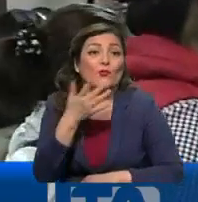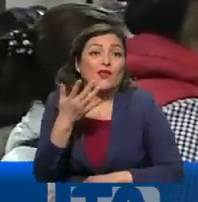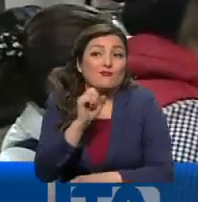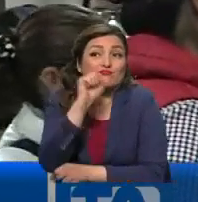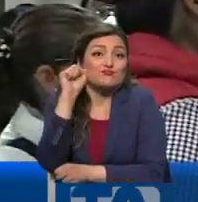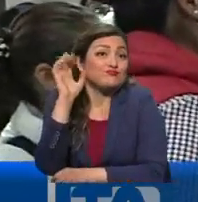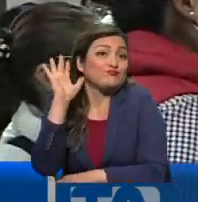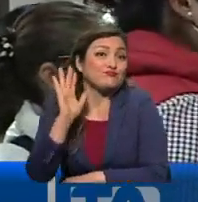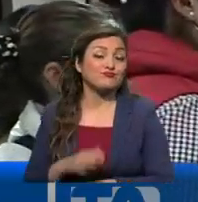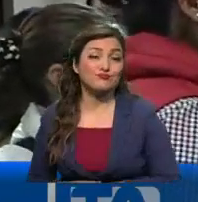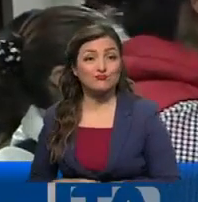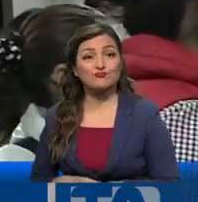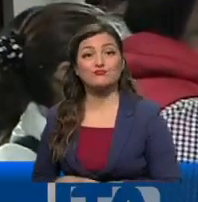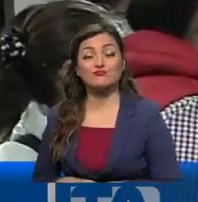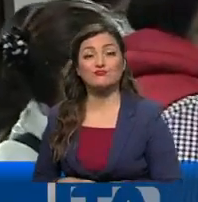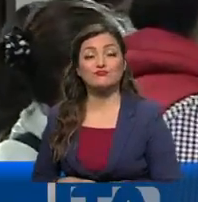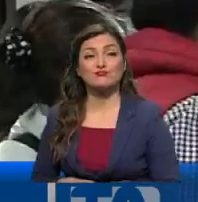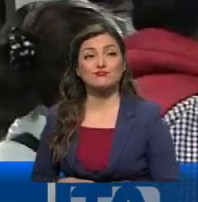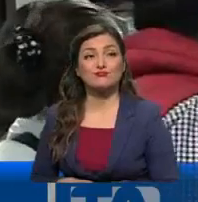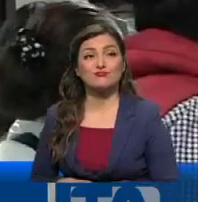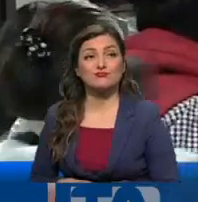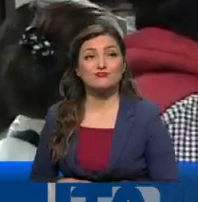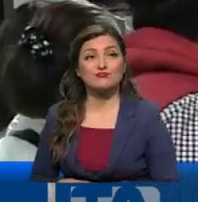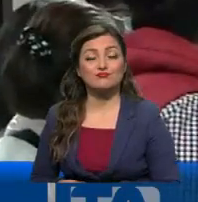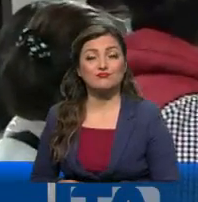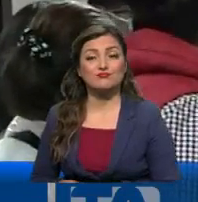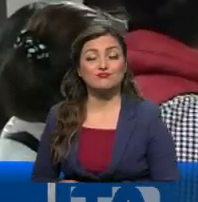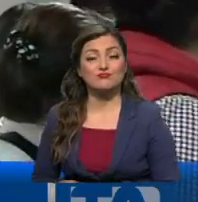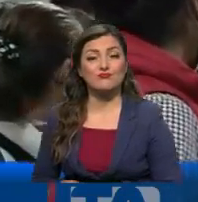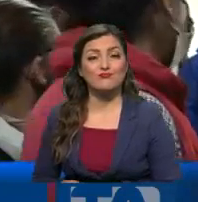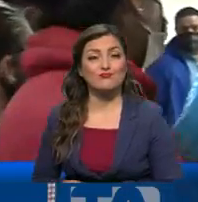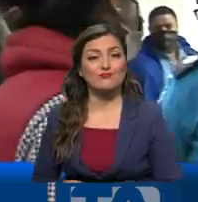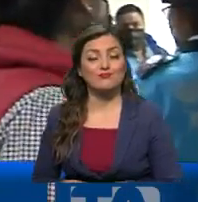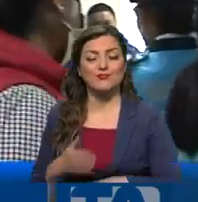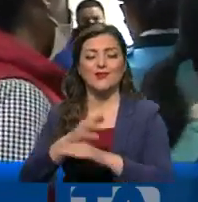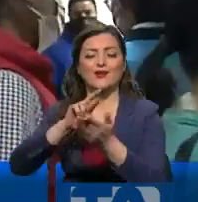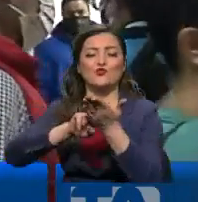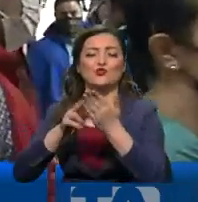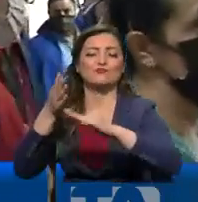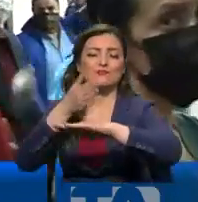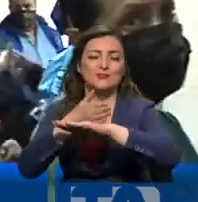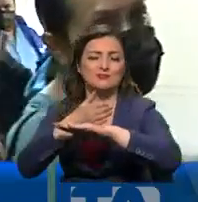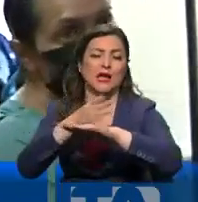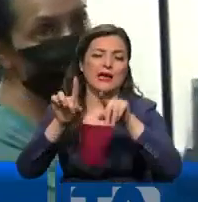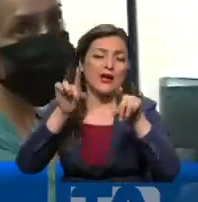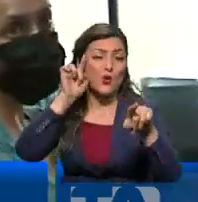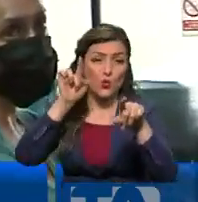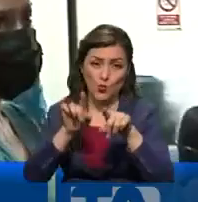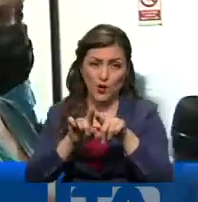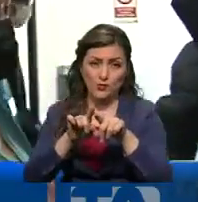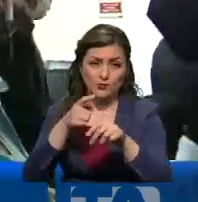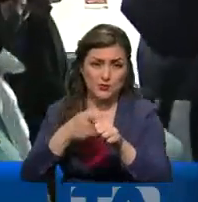termina encabezando esta posibilidad de ser vicealcaldesa. Precisamente en las reuniones previas ya se ha llegado a algún acuerdo